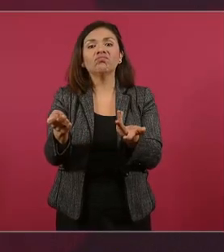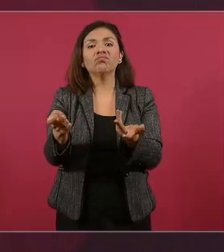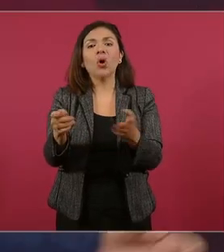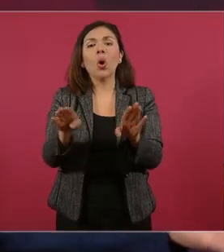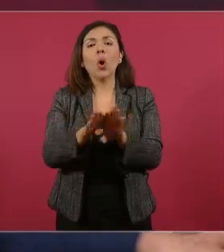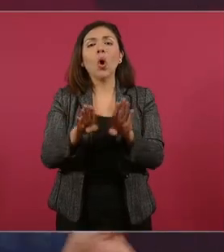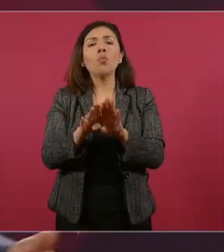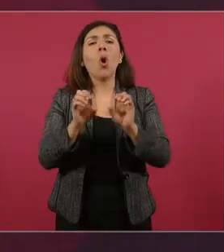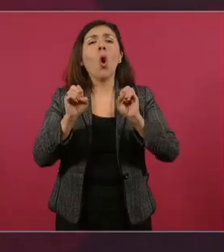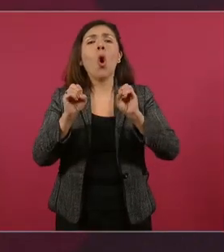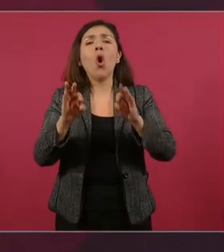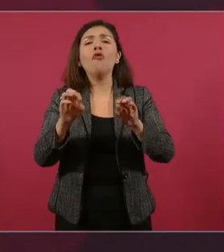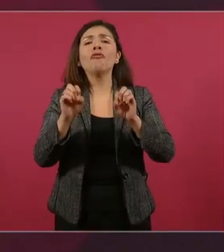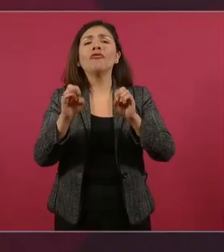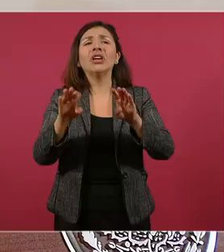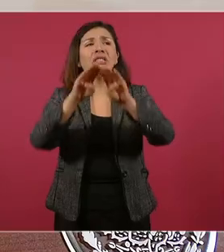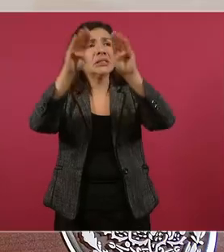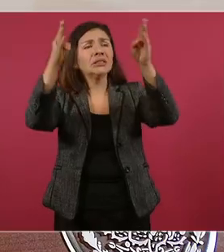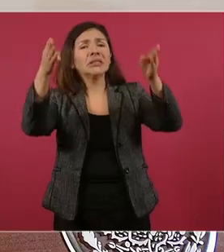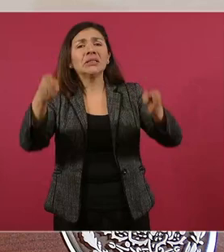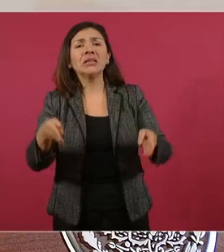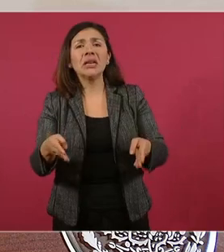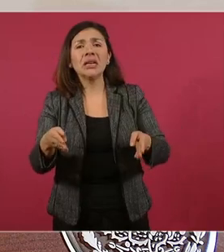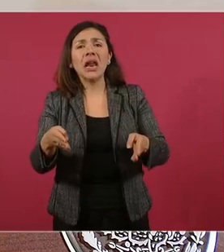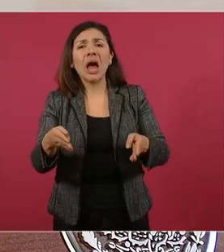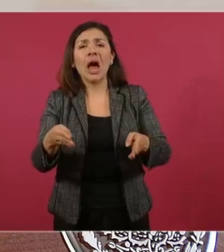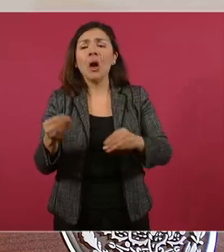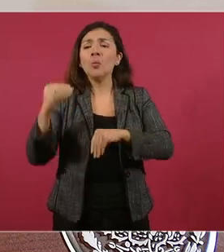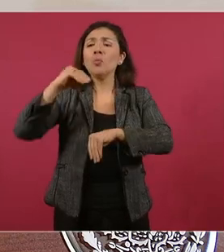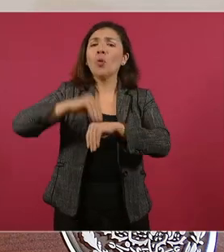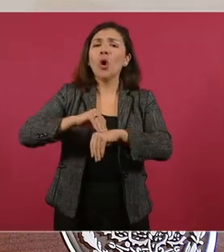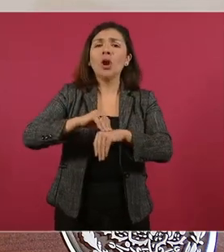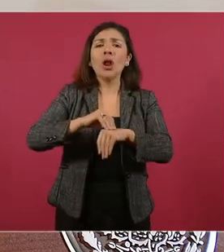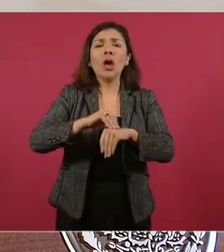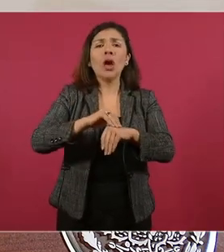una oficina y amueblarla.